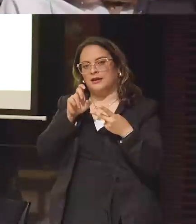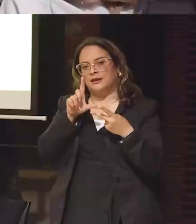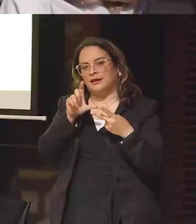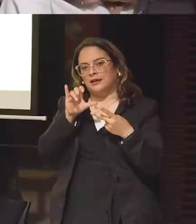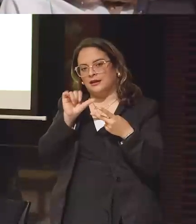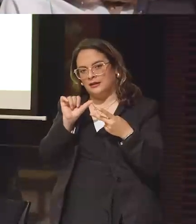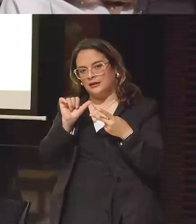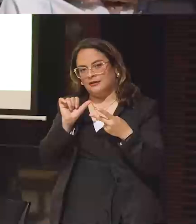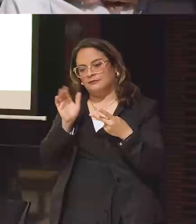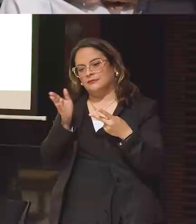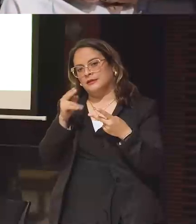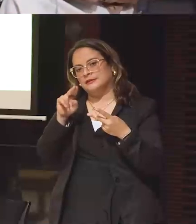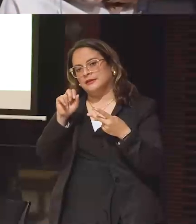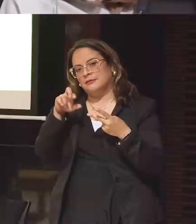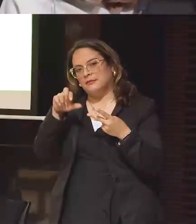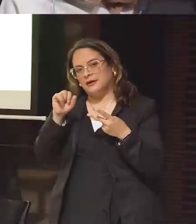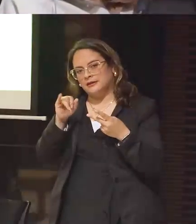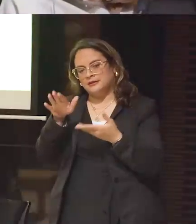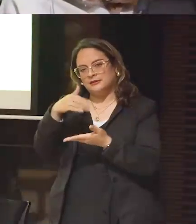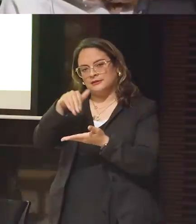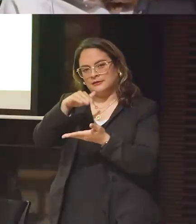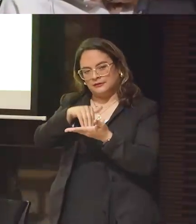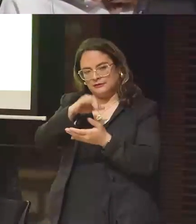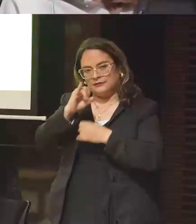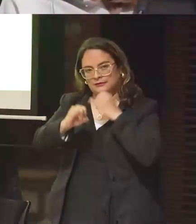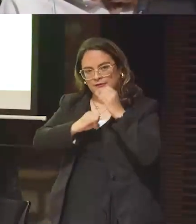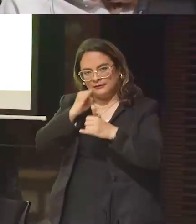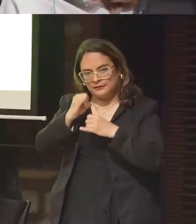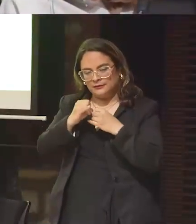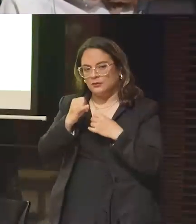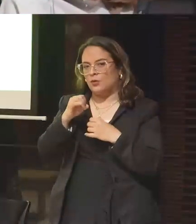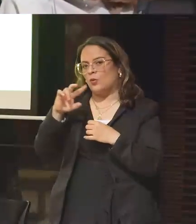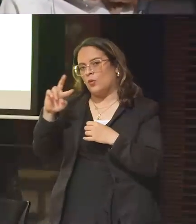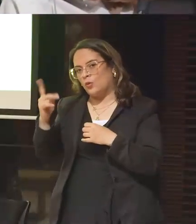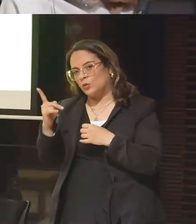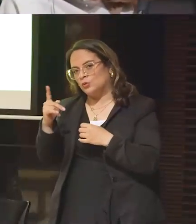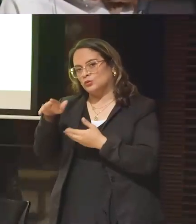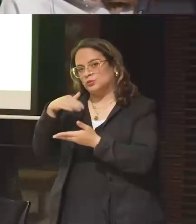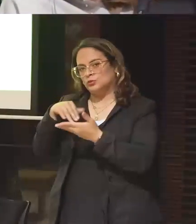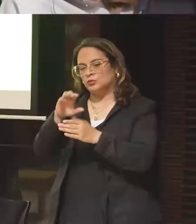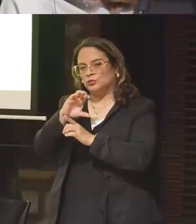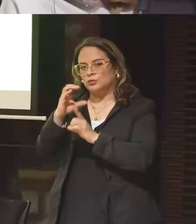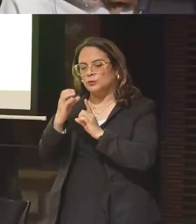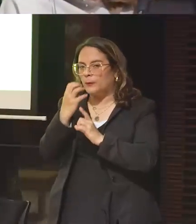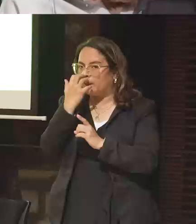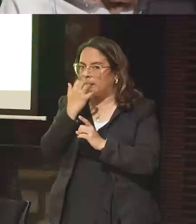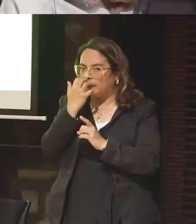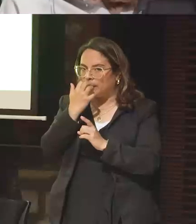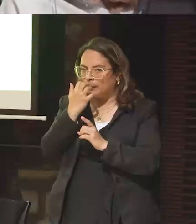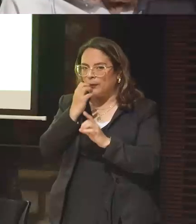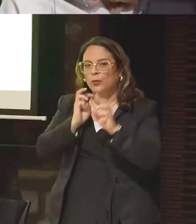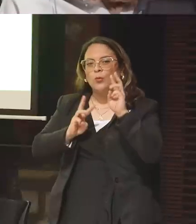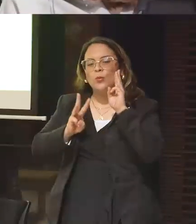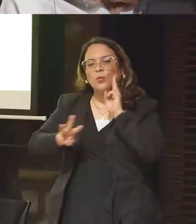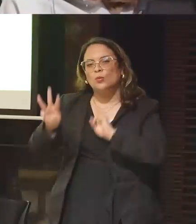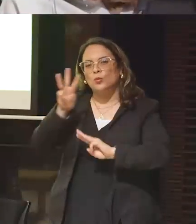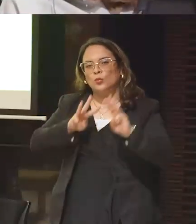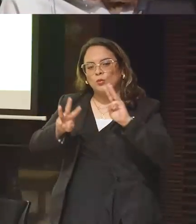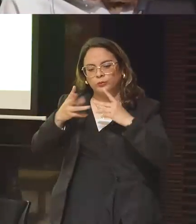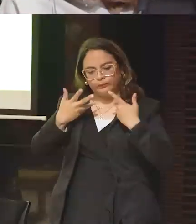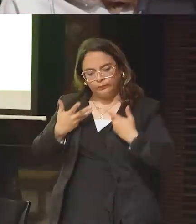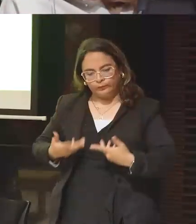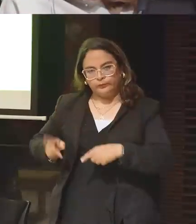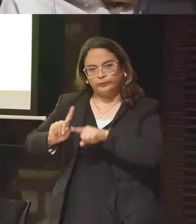Centro Nacional de las Artes, el Centro Cultural Gabriel García Márquez, pero trabajamos también con el Museo de los Trajes y con toda